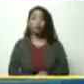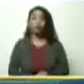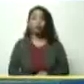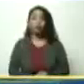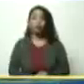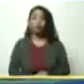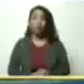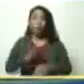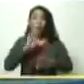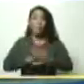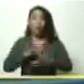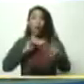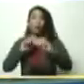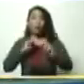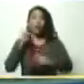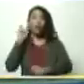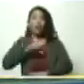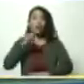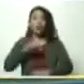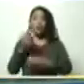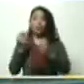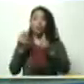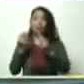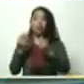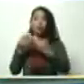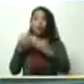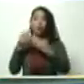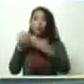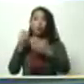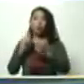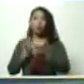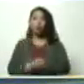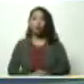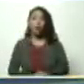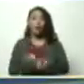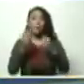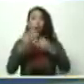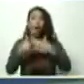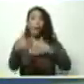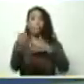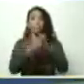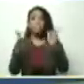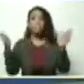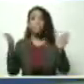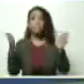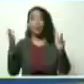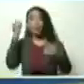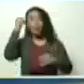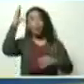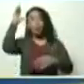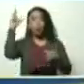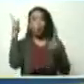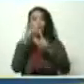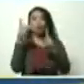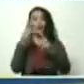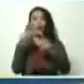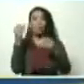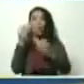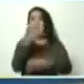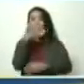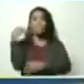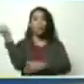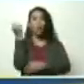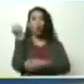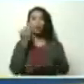porque el turismo necesita divisas para ampliar la capacidad hotelera para mejorar